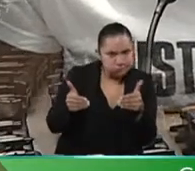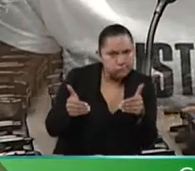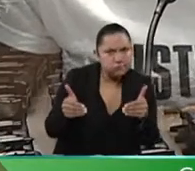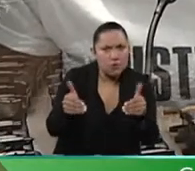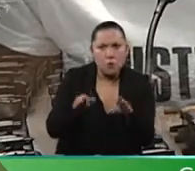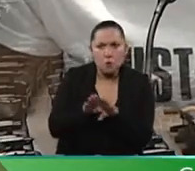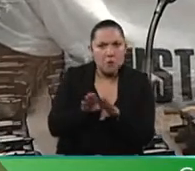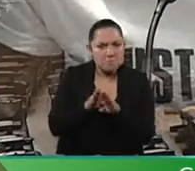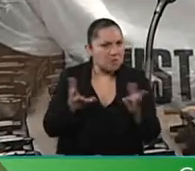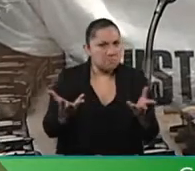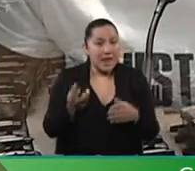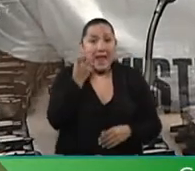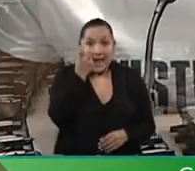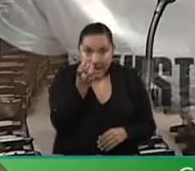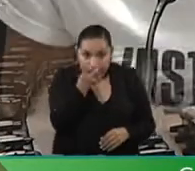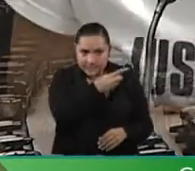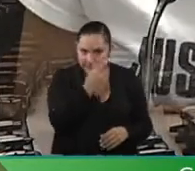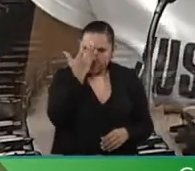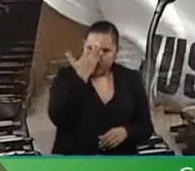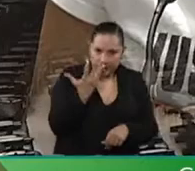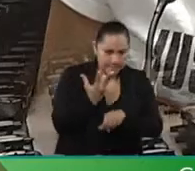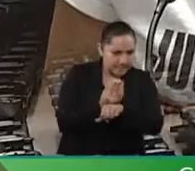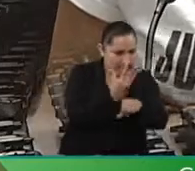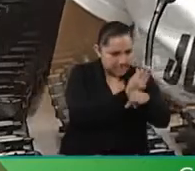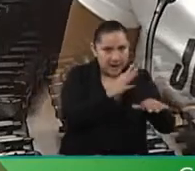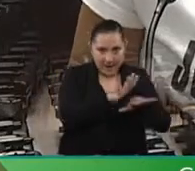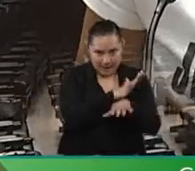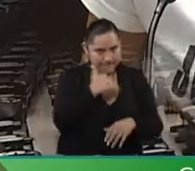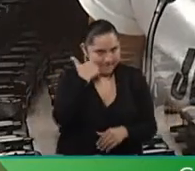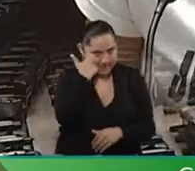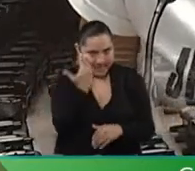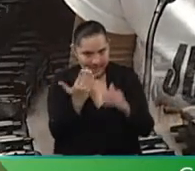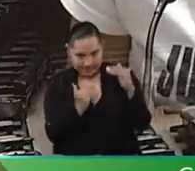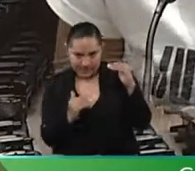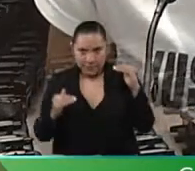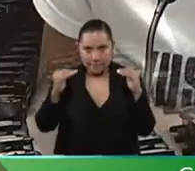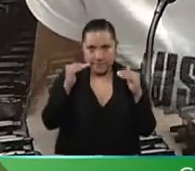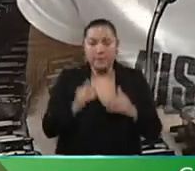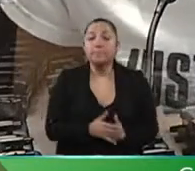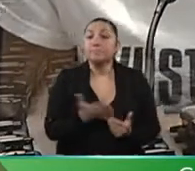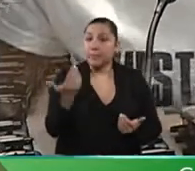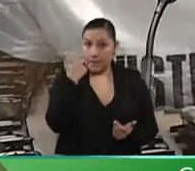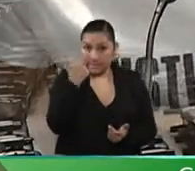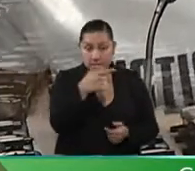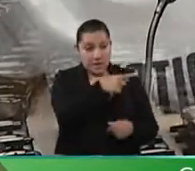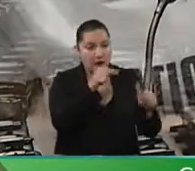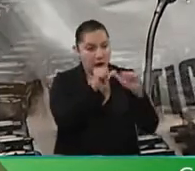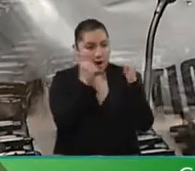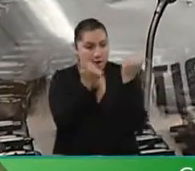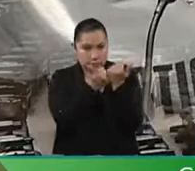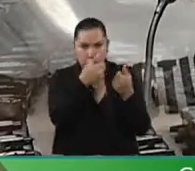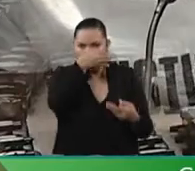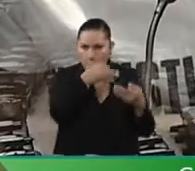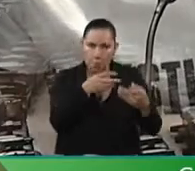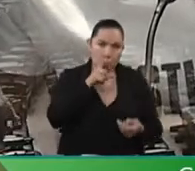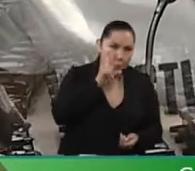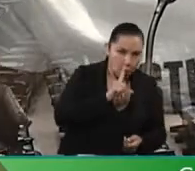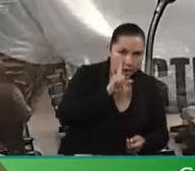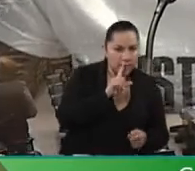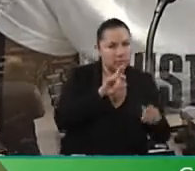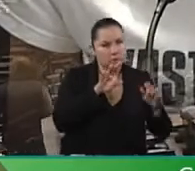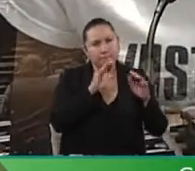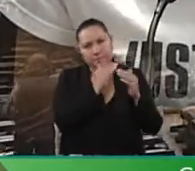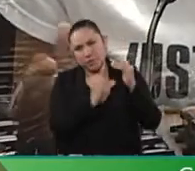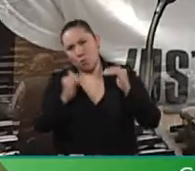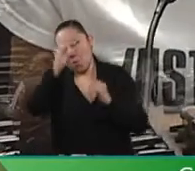precisamente romper con esa dinámica fíjense la asociación de juezas y de magistradas ha dicho que la elección Popular